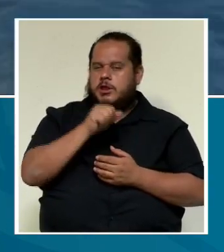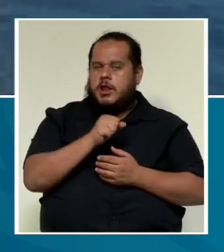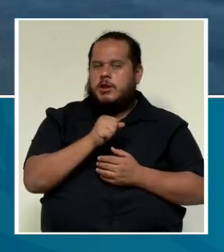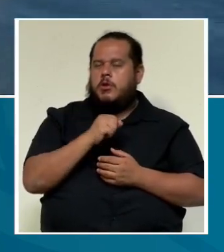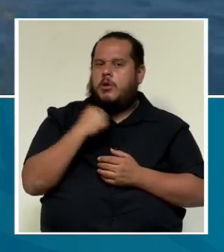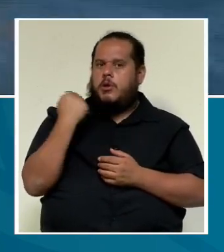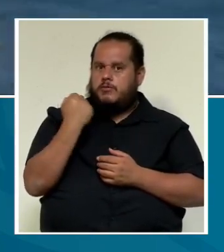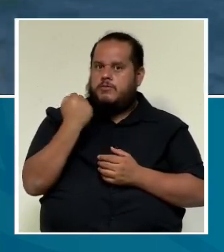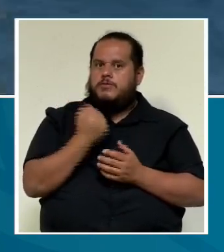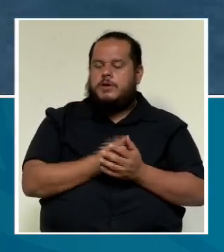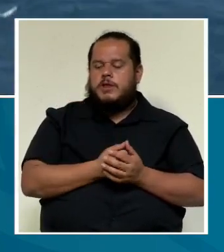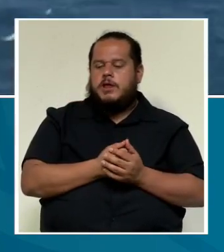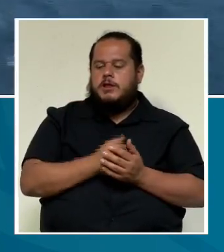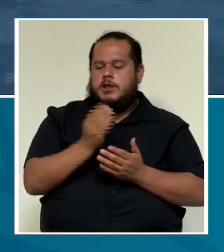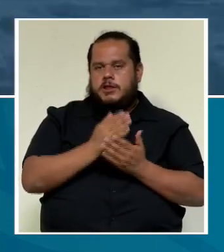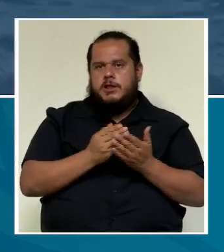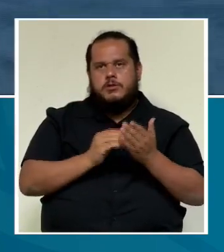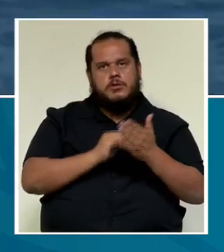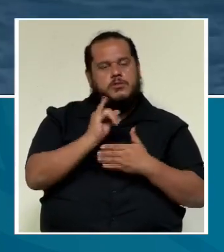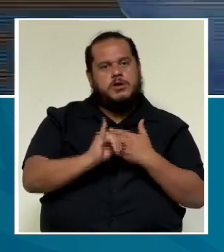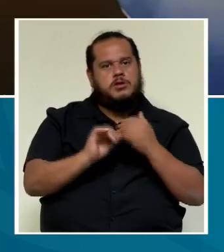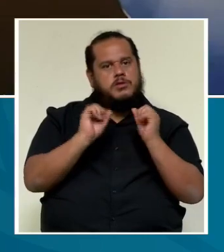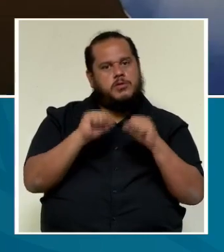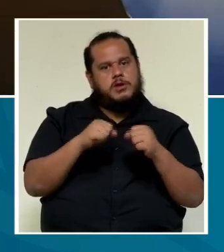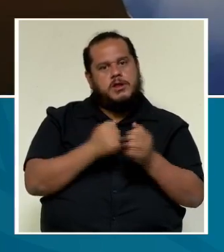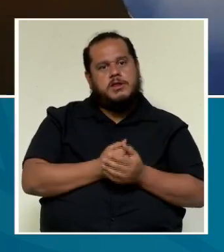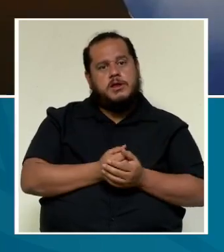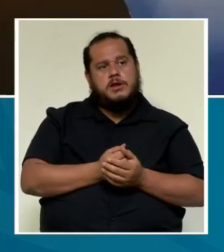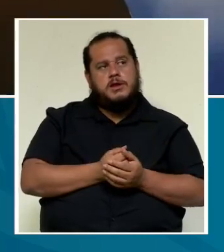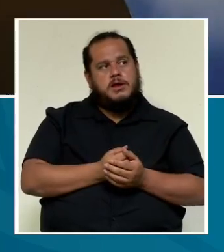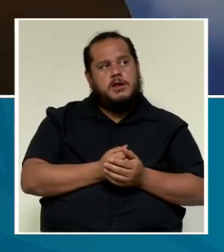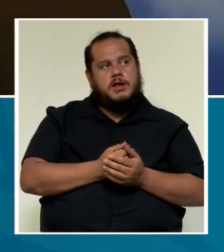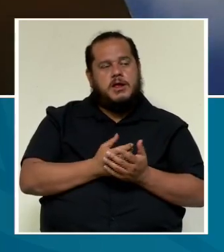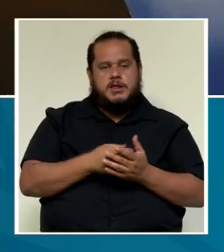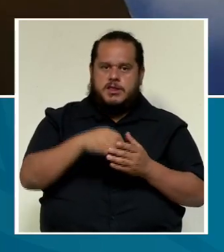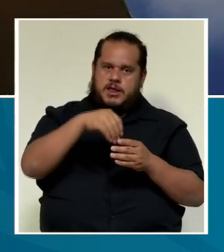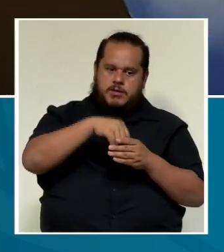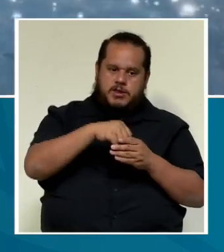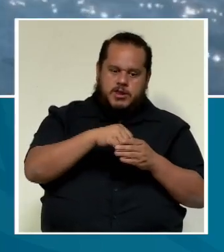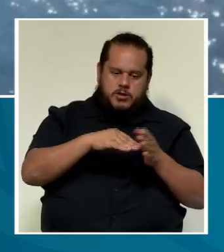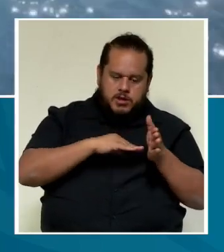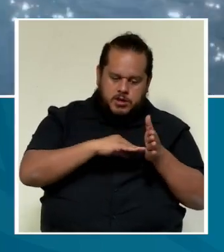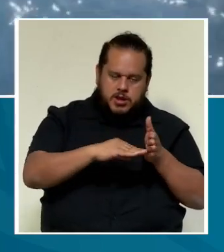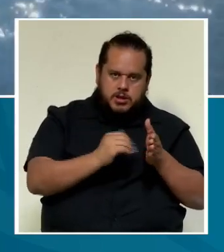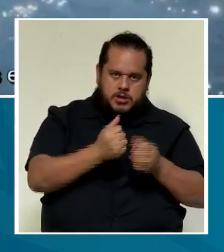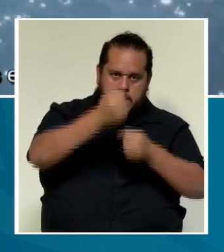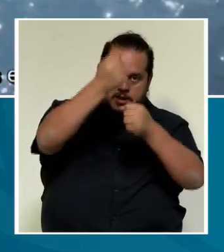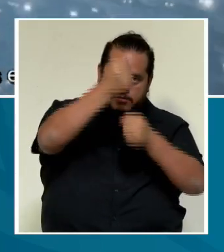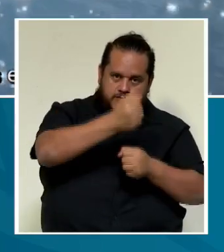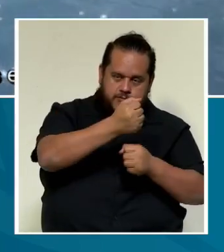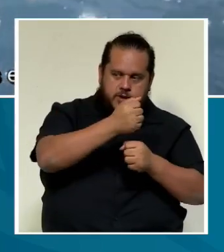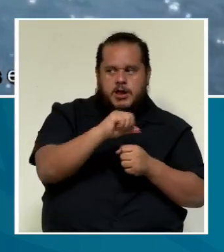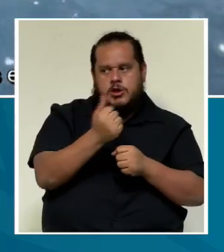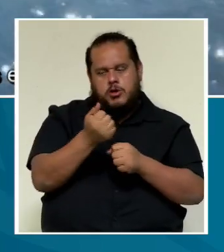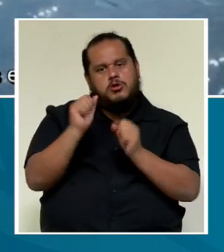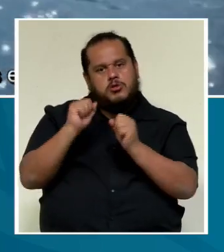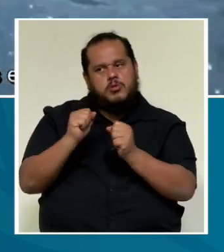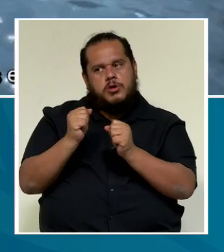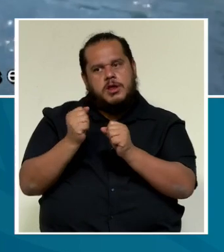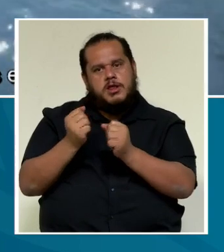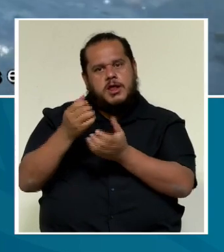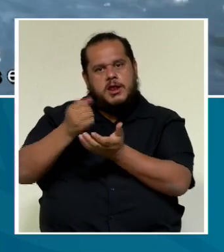donde algunos proyectos podrían ser cimentados en el lecho marino, anclados, y otros podrían ser por